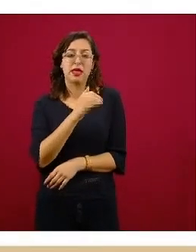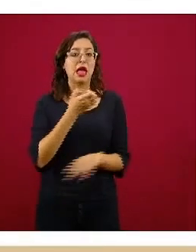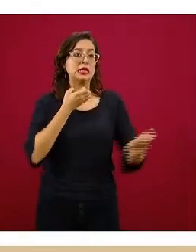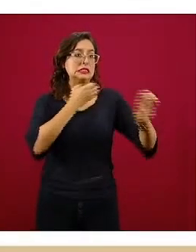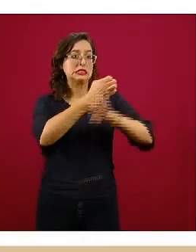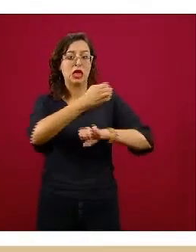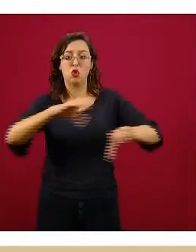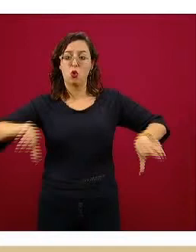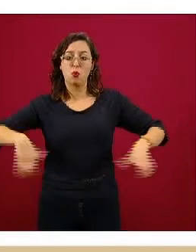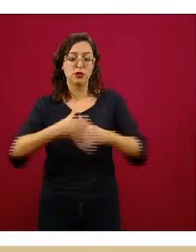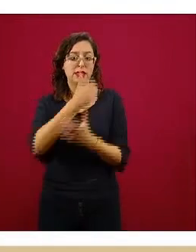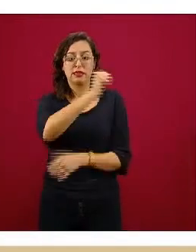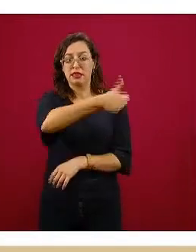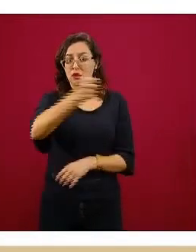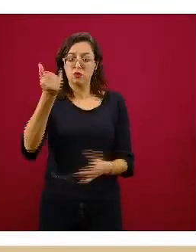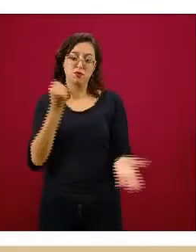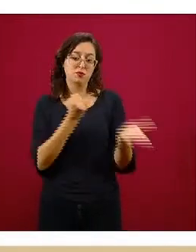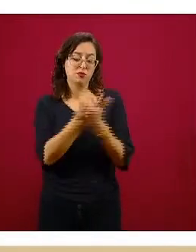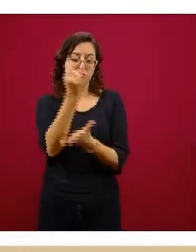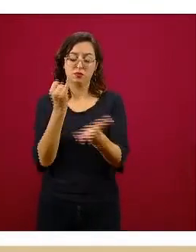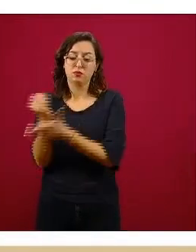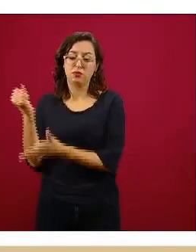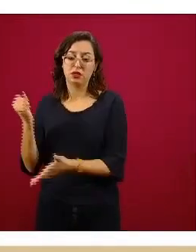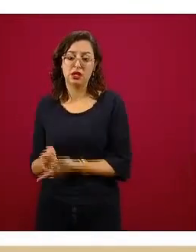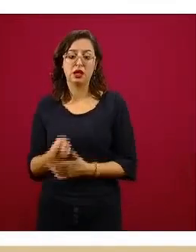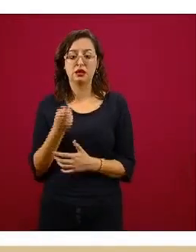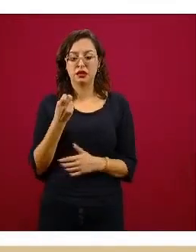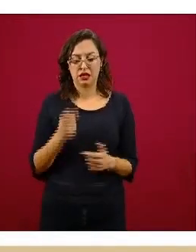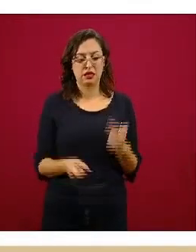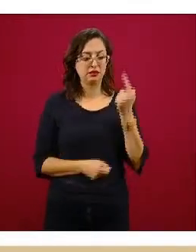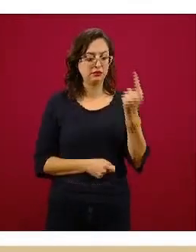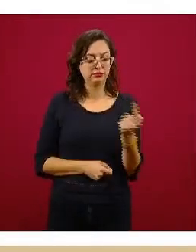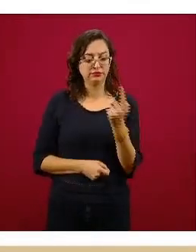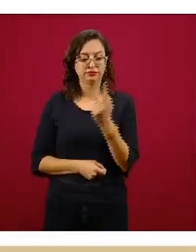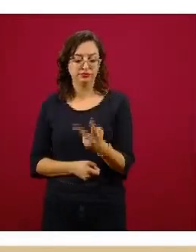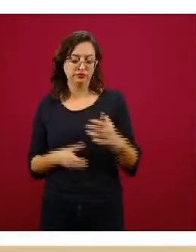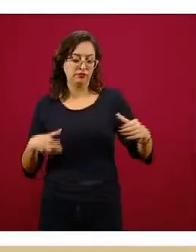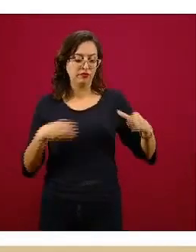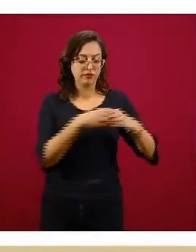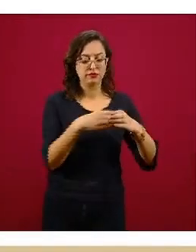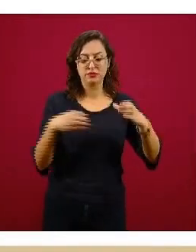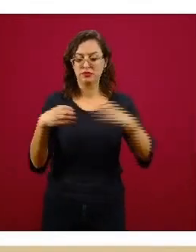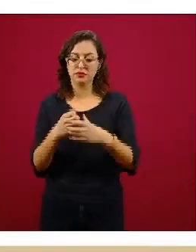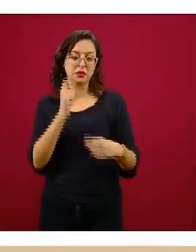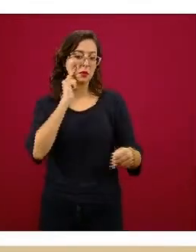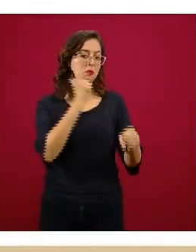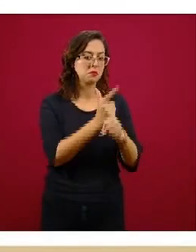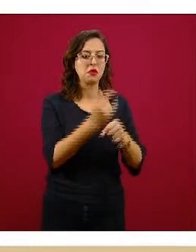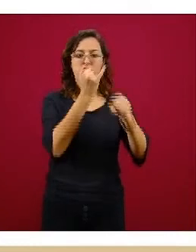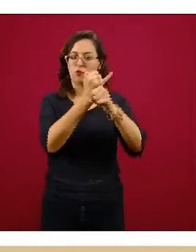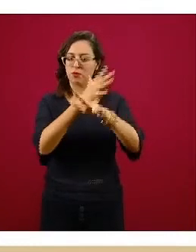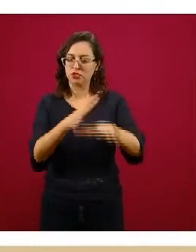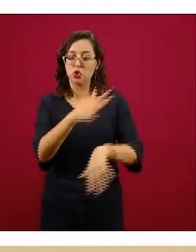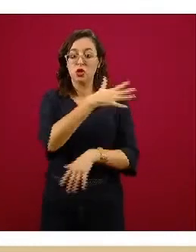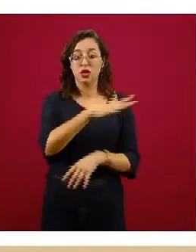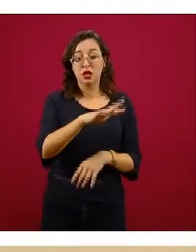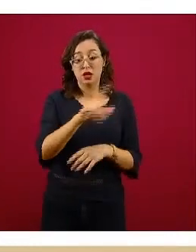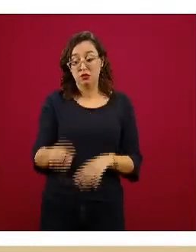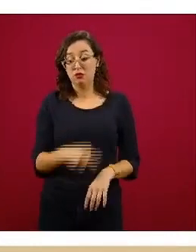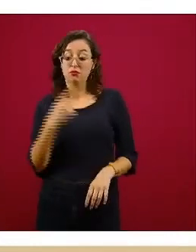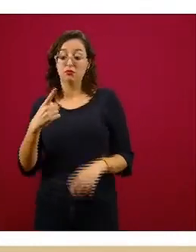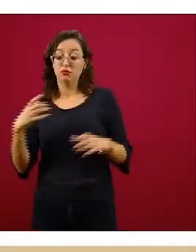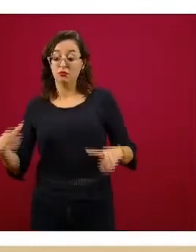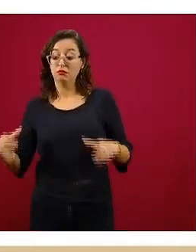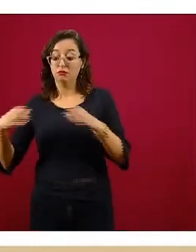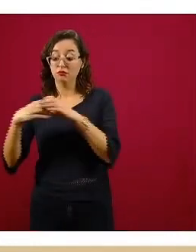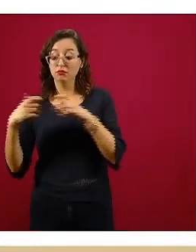y localidad irá viendo. Pero son las brigadas de promoción, que principalmente es la identificación y la promoción general. Después hay brigadas especializadas que